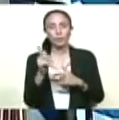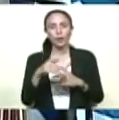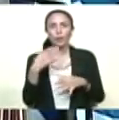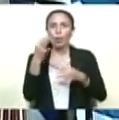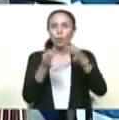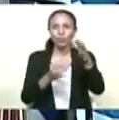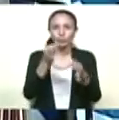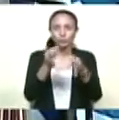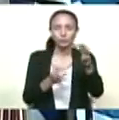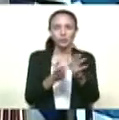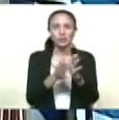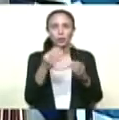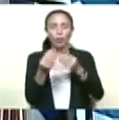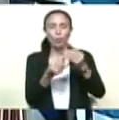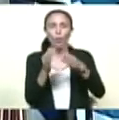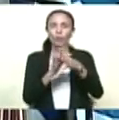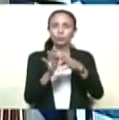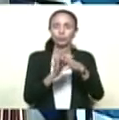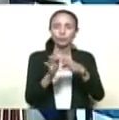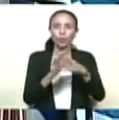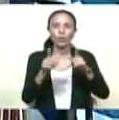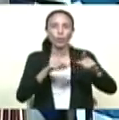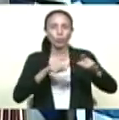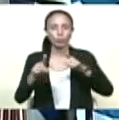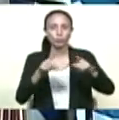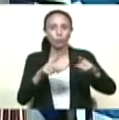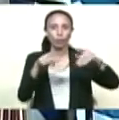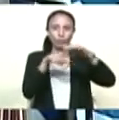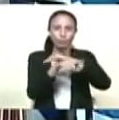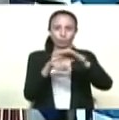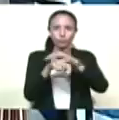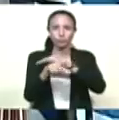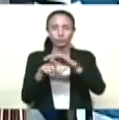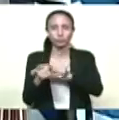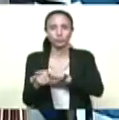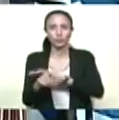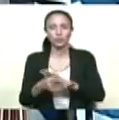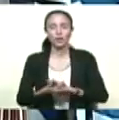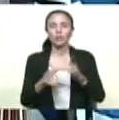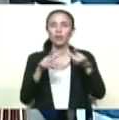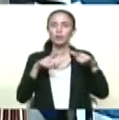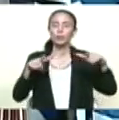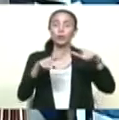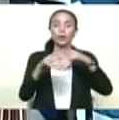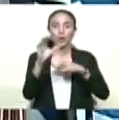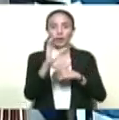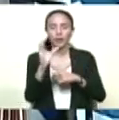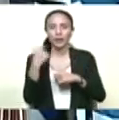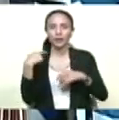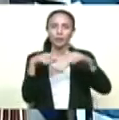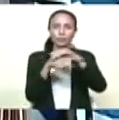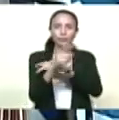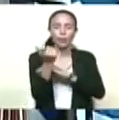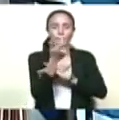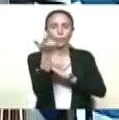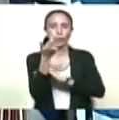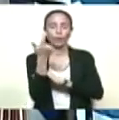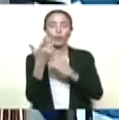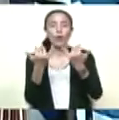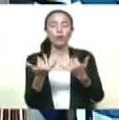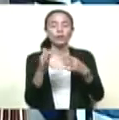estadal en funciones de control del circuito judicial penal del área metropolitana de caracas en función de